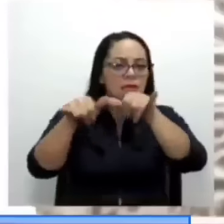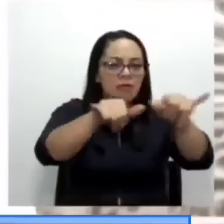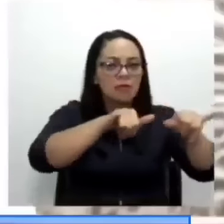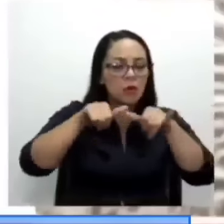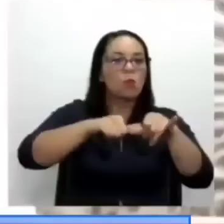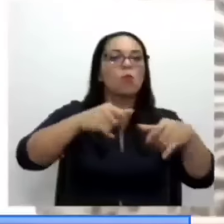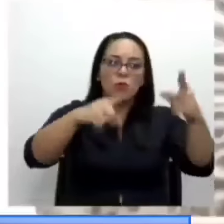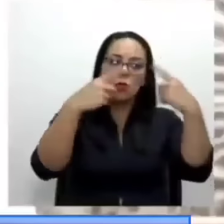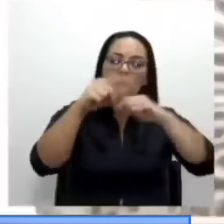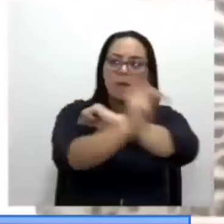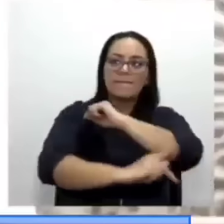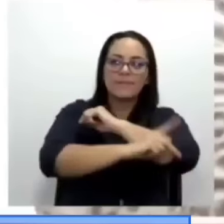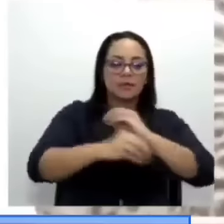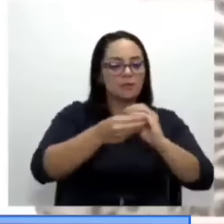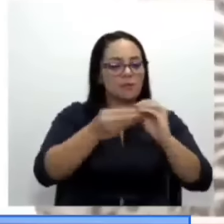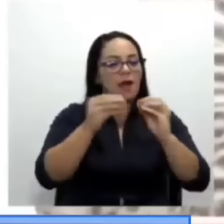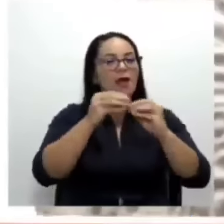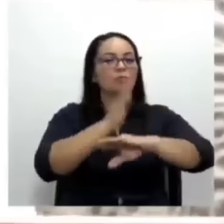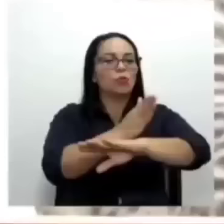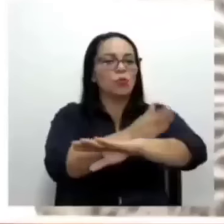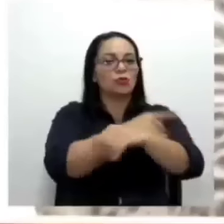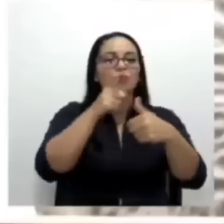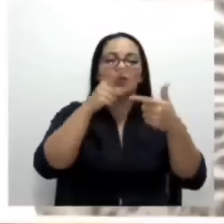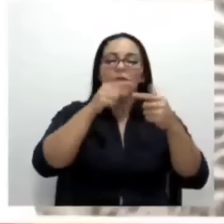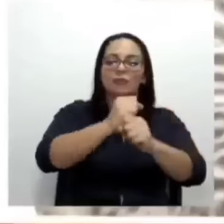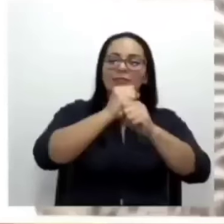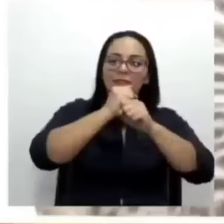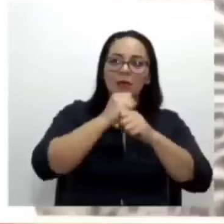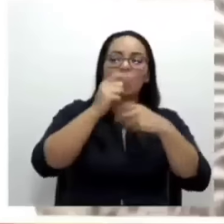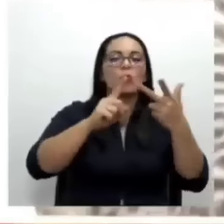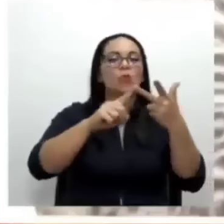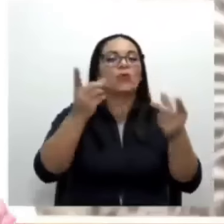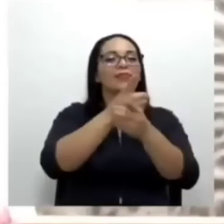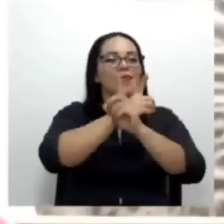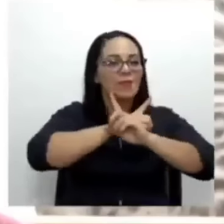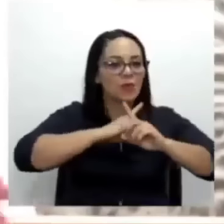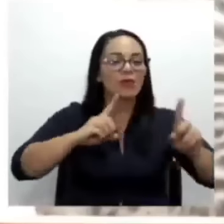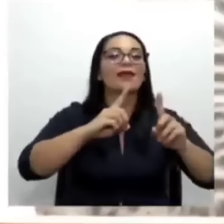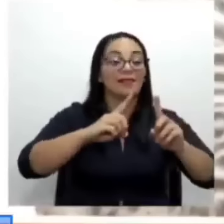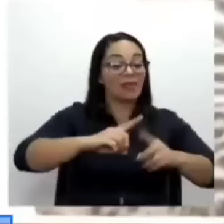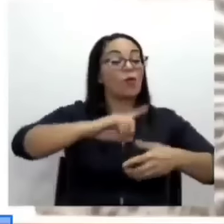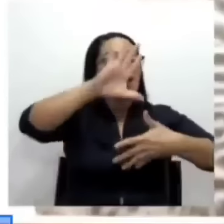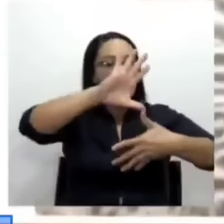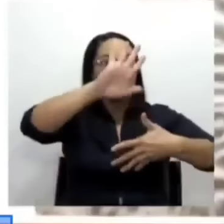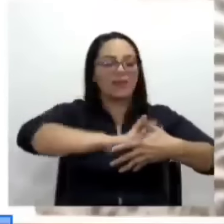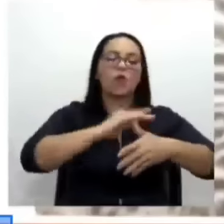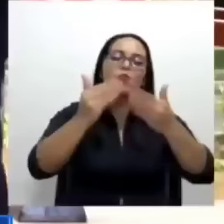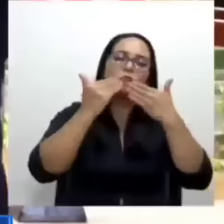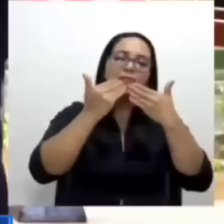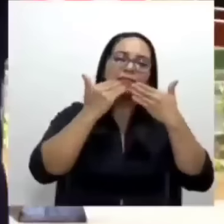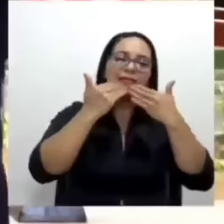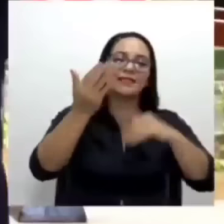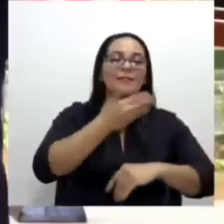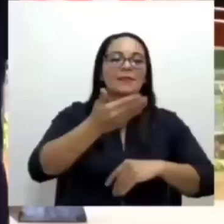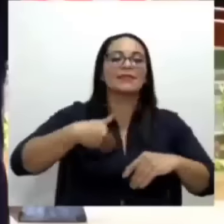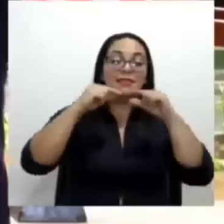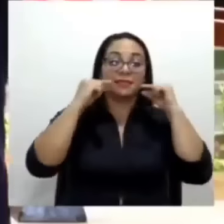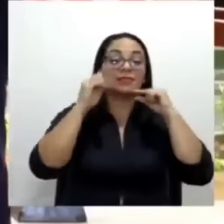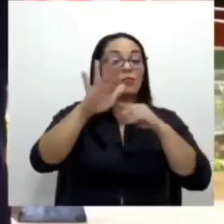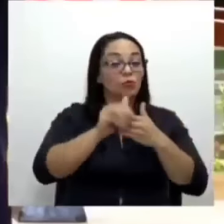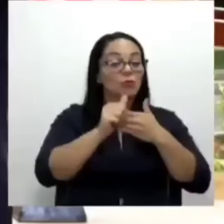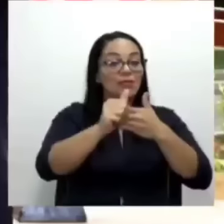un país más próspero, seguro, democrático en la región. Muchas gracias, presidente Chávez, por su